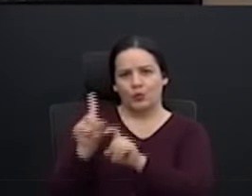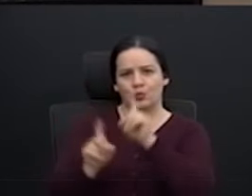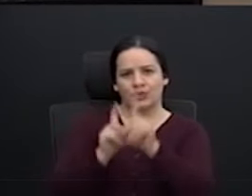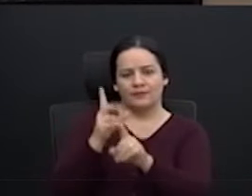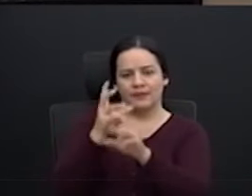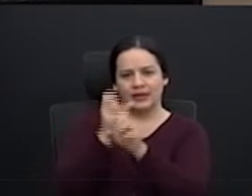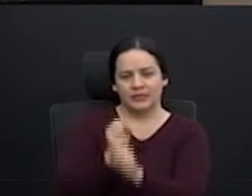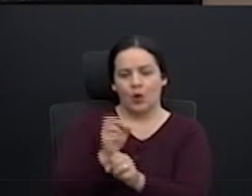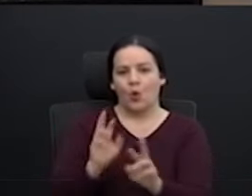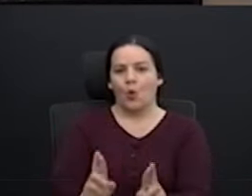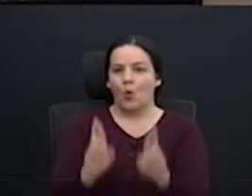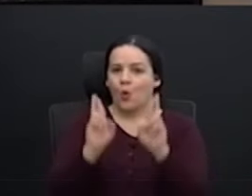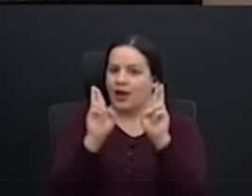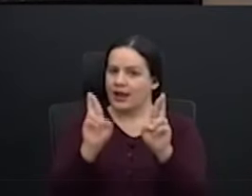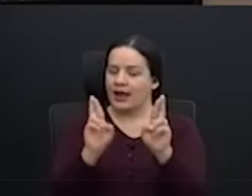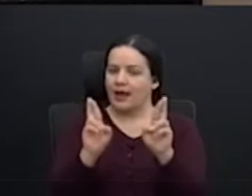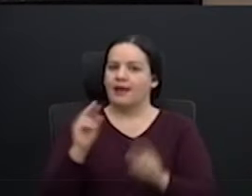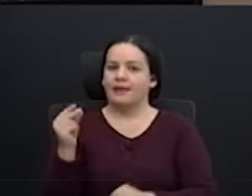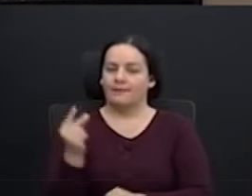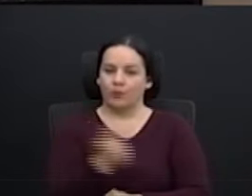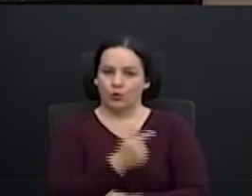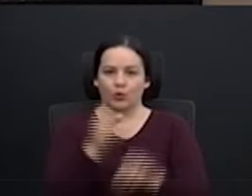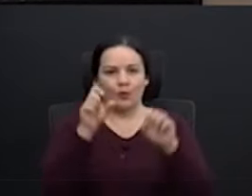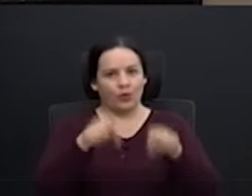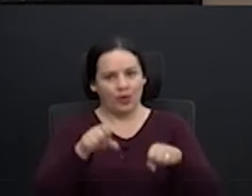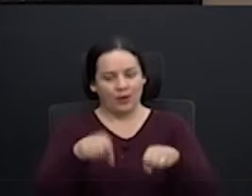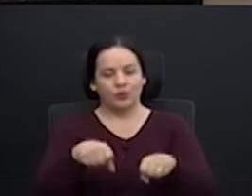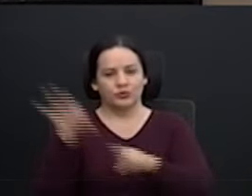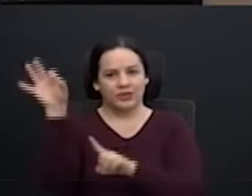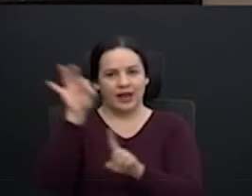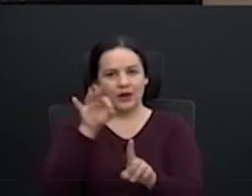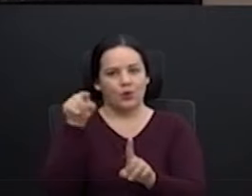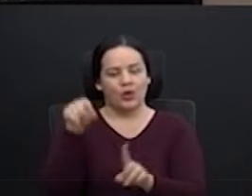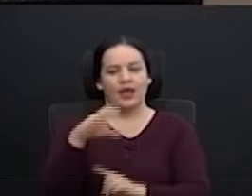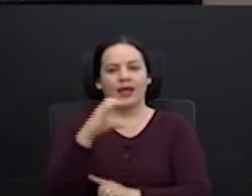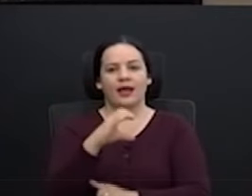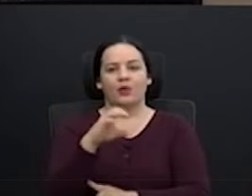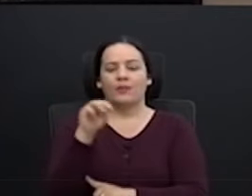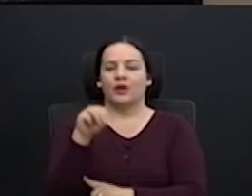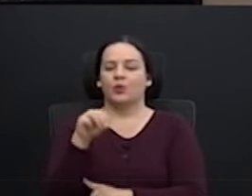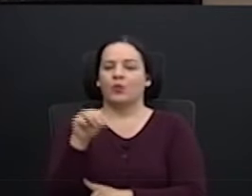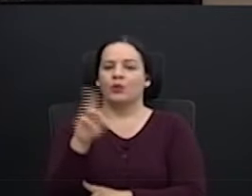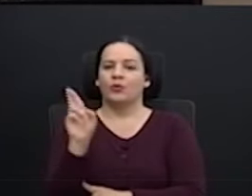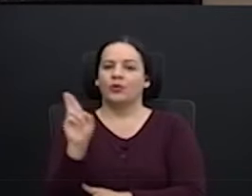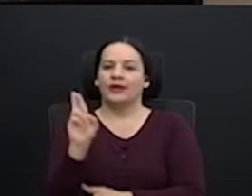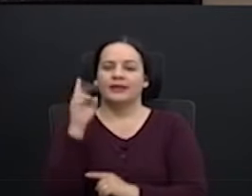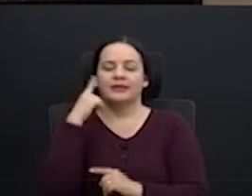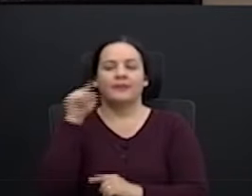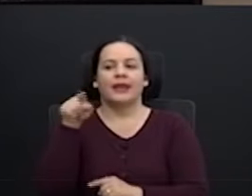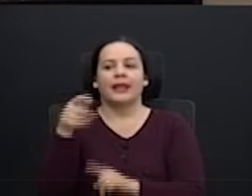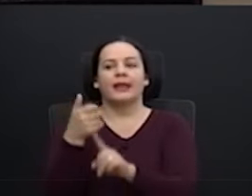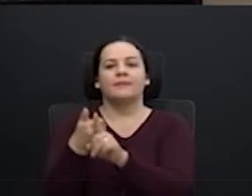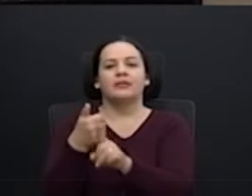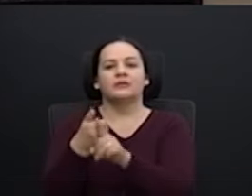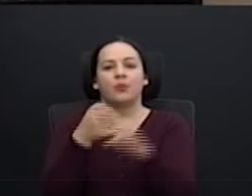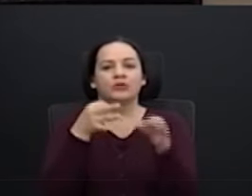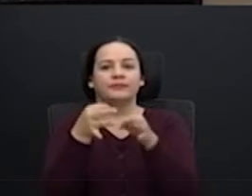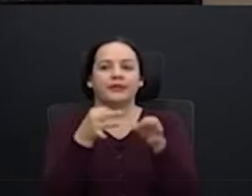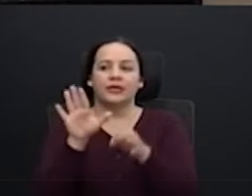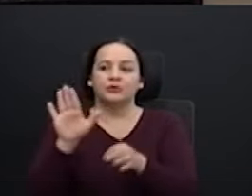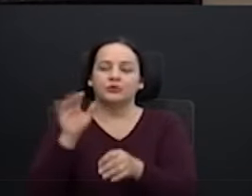y ojalá que pronto podamos tenerlo aquí al señor Carlos Manuel Rodríguez para que ofrezca detalles de